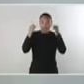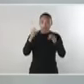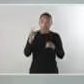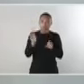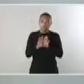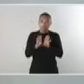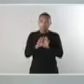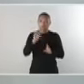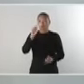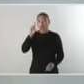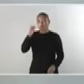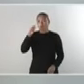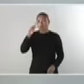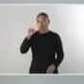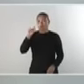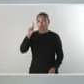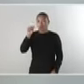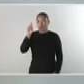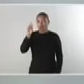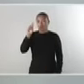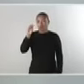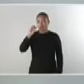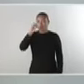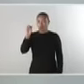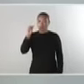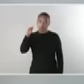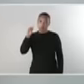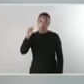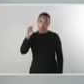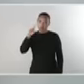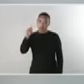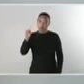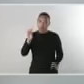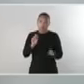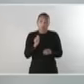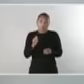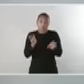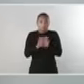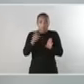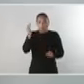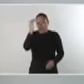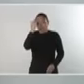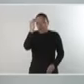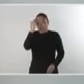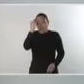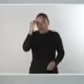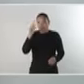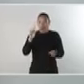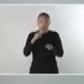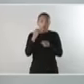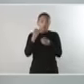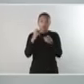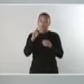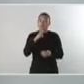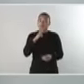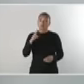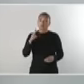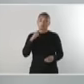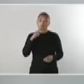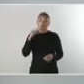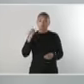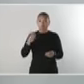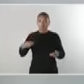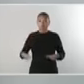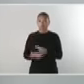general Pedro J Méndez la verdad Qué pena que seamos noticia nacional a causa de los panistas que